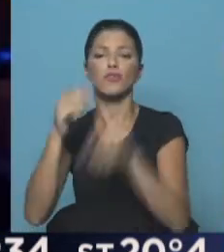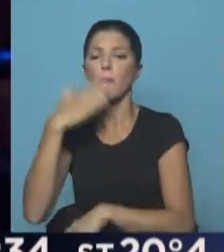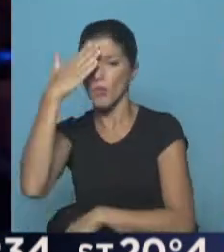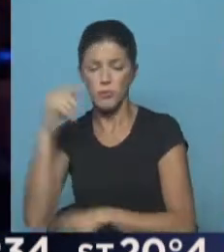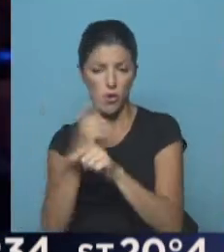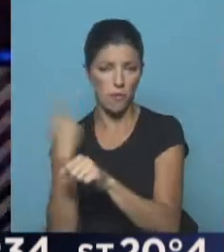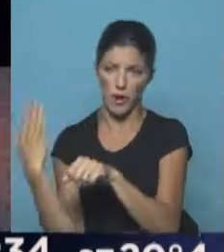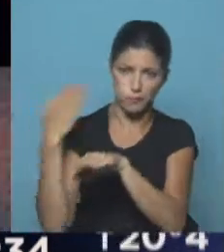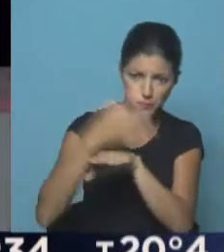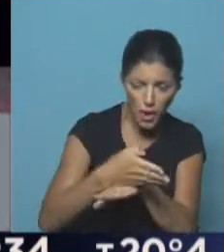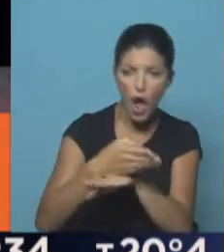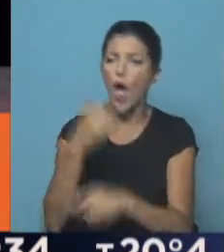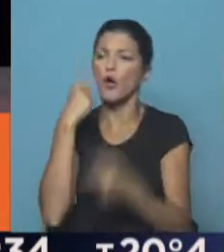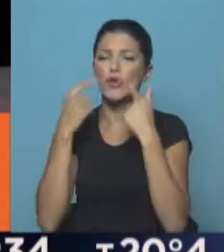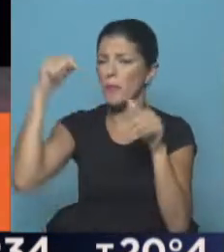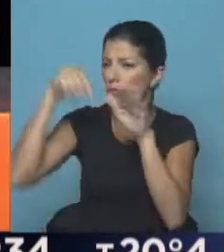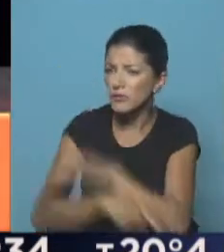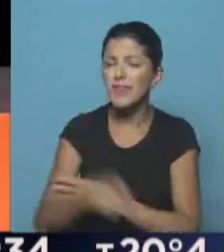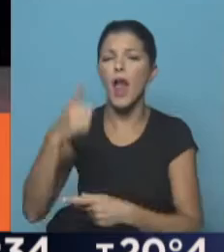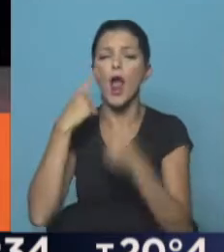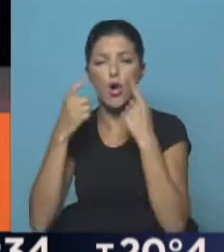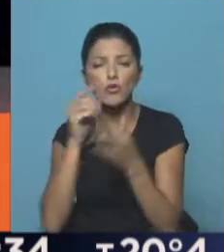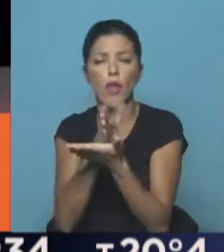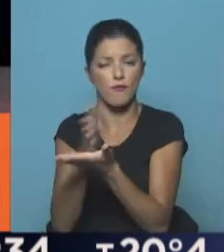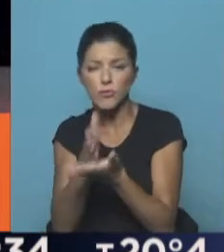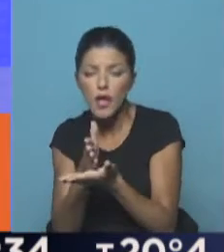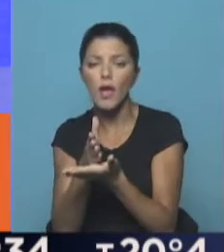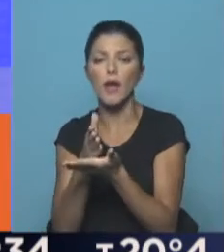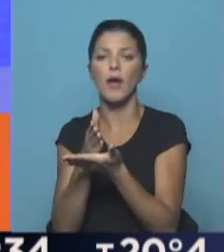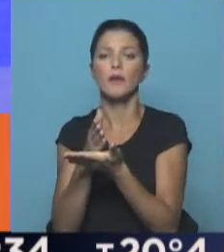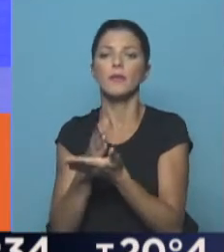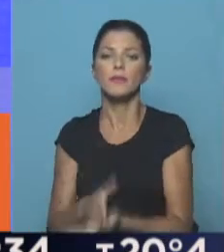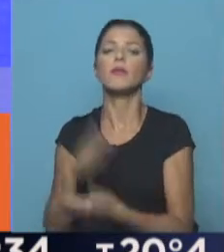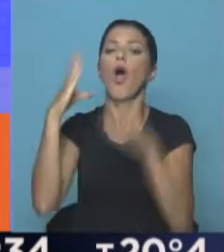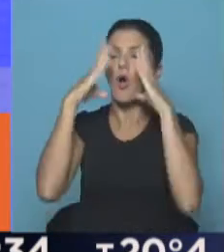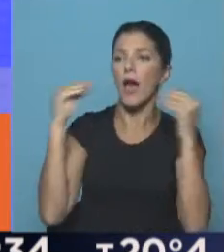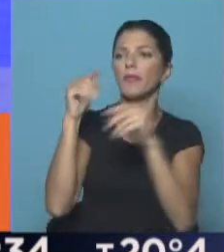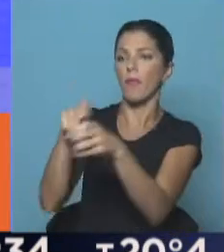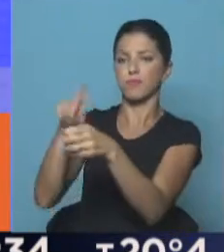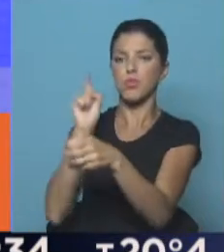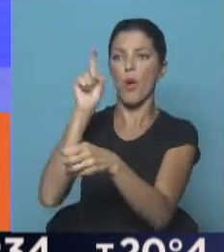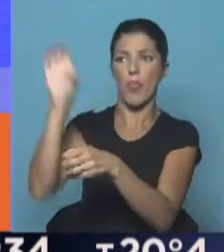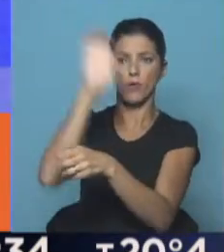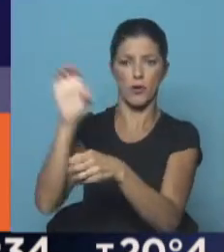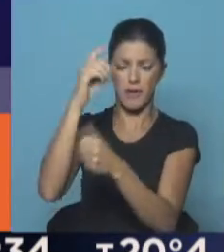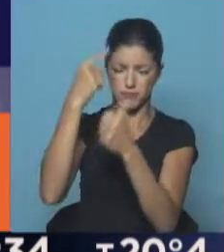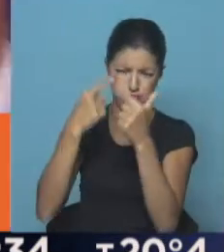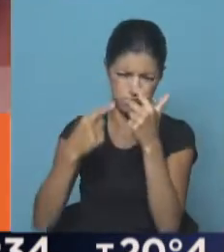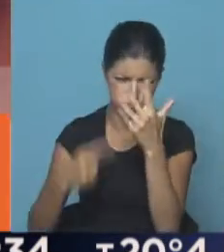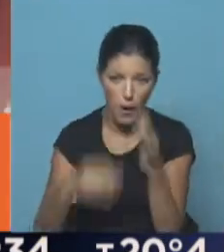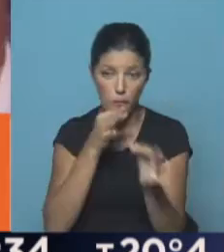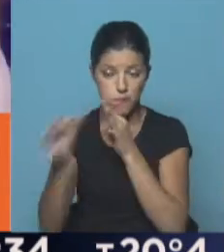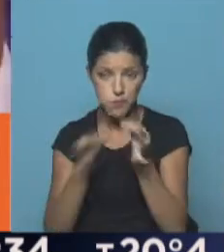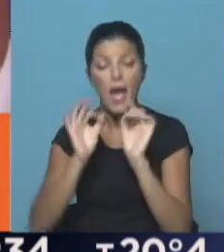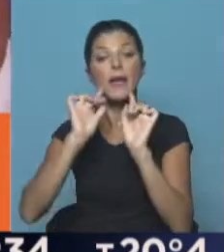restauración de controles fronterizos, salida de Holanda de la Unión Europea. Todo eso estuvo en debate y de ahí la gran participación del